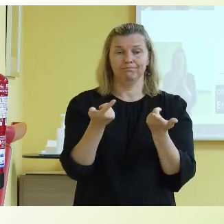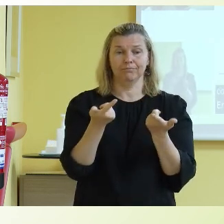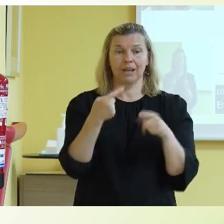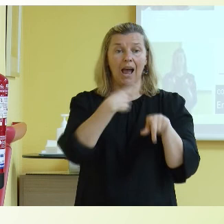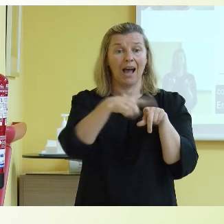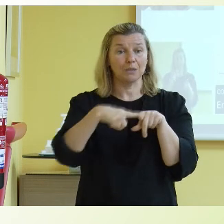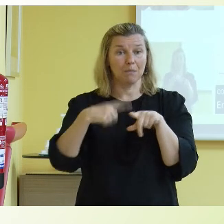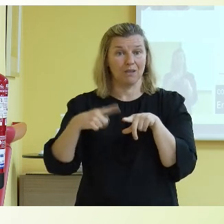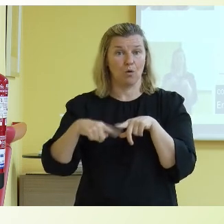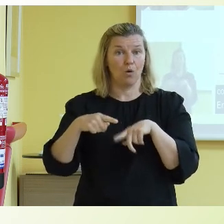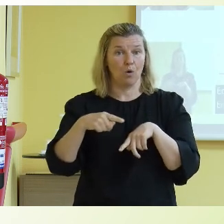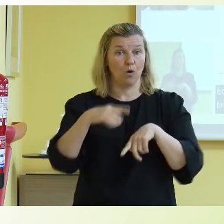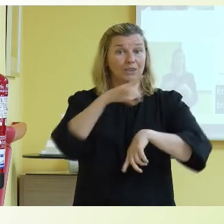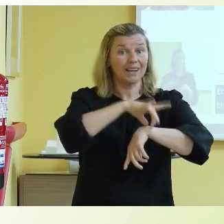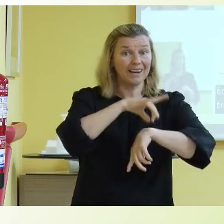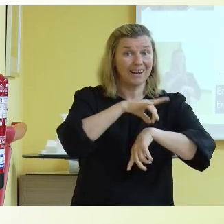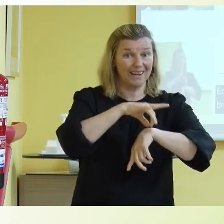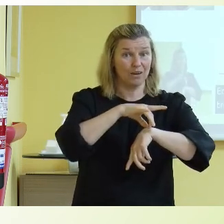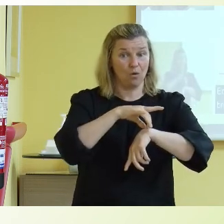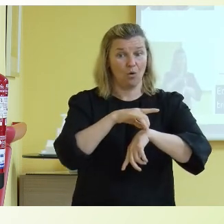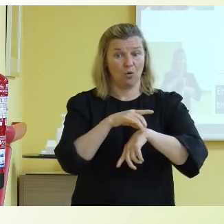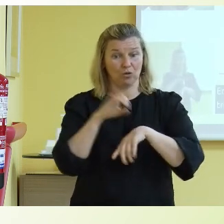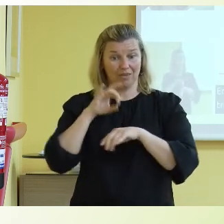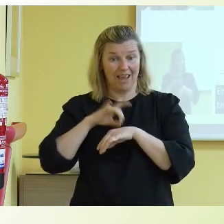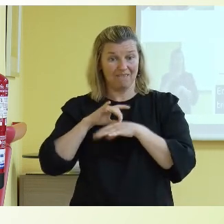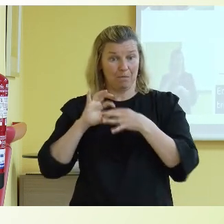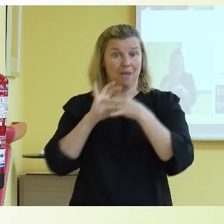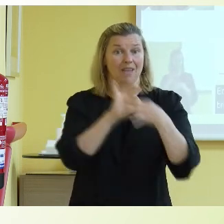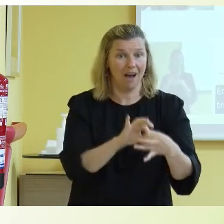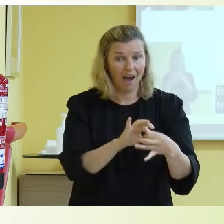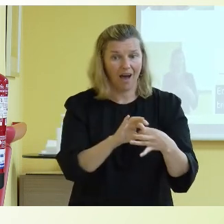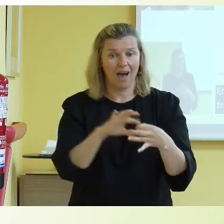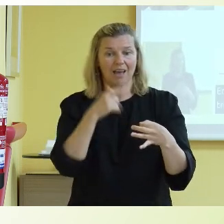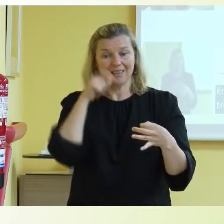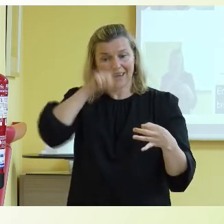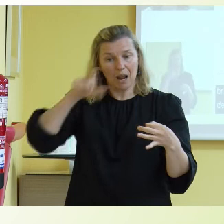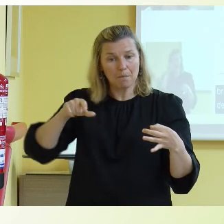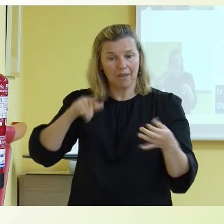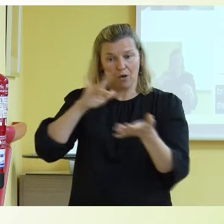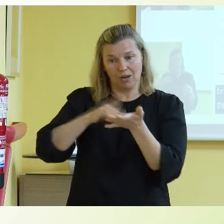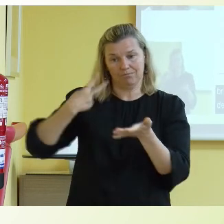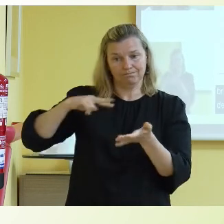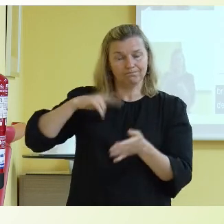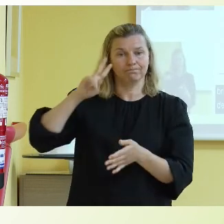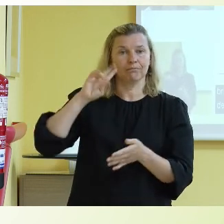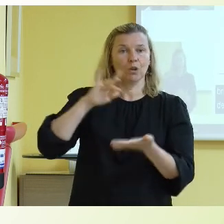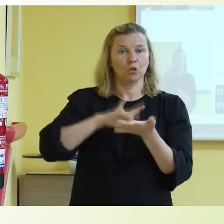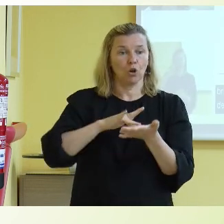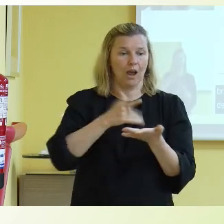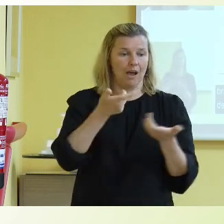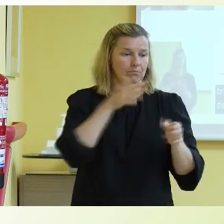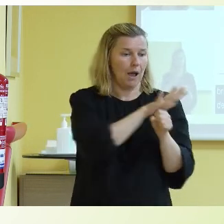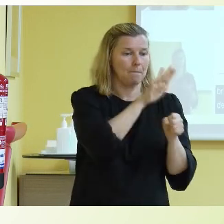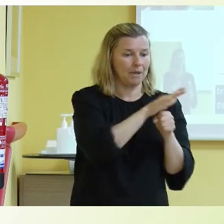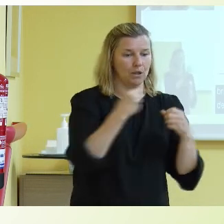de la enfermedad y se detallan las discapacidades experimentadas por los pacientes en diferentes ámbitos: familiar, escolar, laboral,